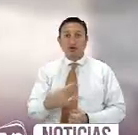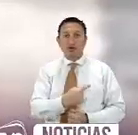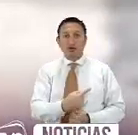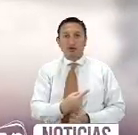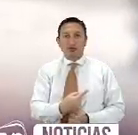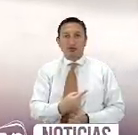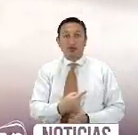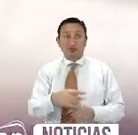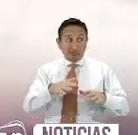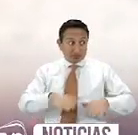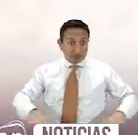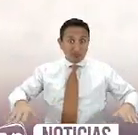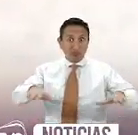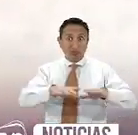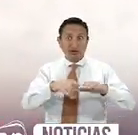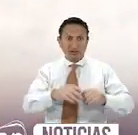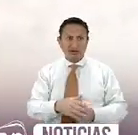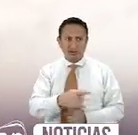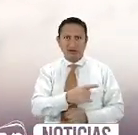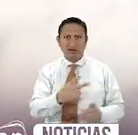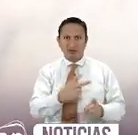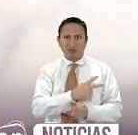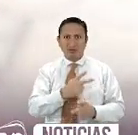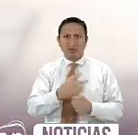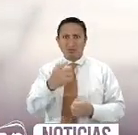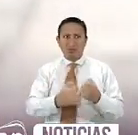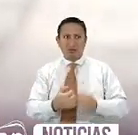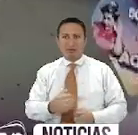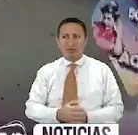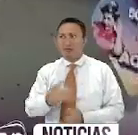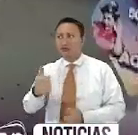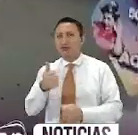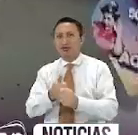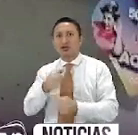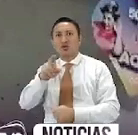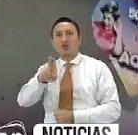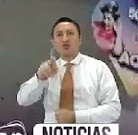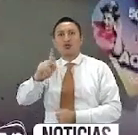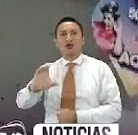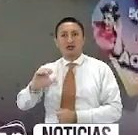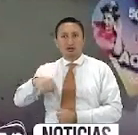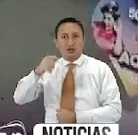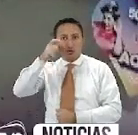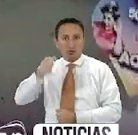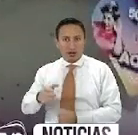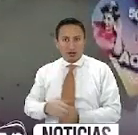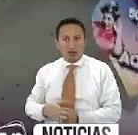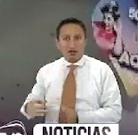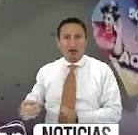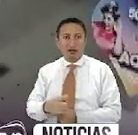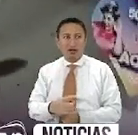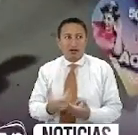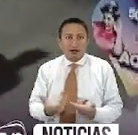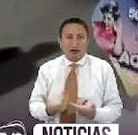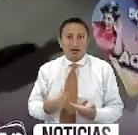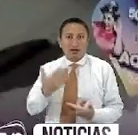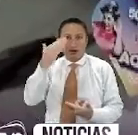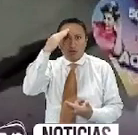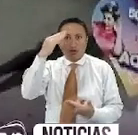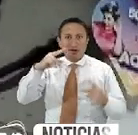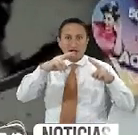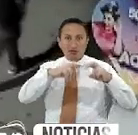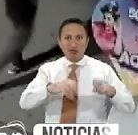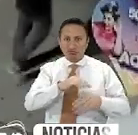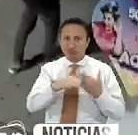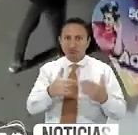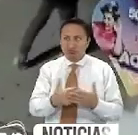de que en este sitio pase todo esto, teniendo a pocos metros la unidad de flagrancia, la fiscalía y la unidad de inteligencia de la Policía